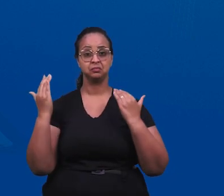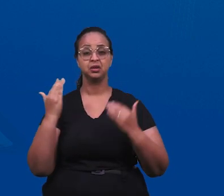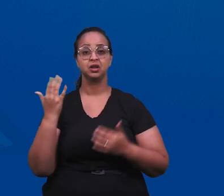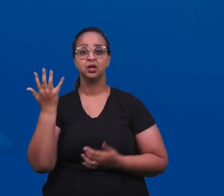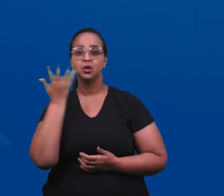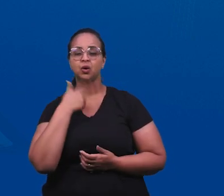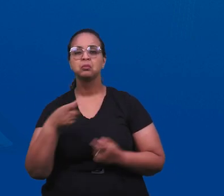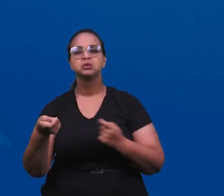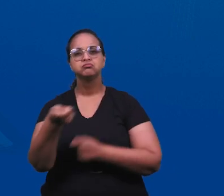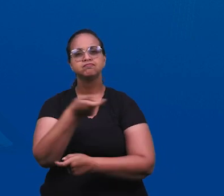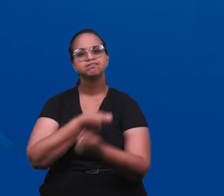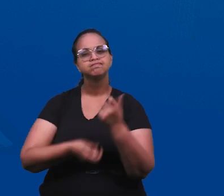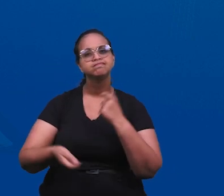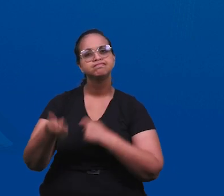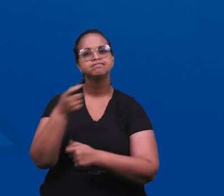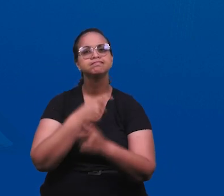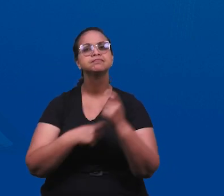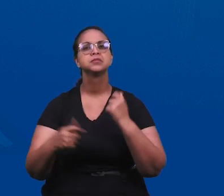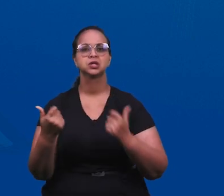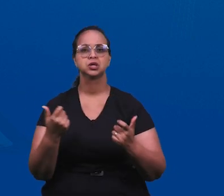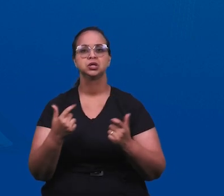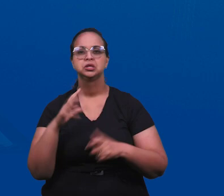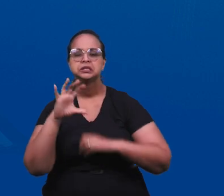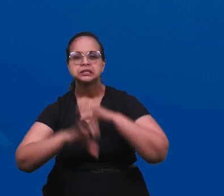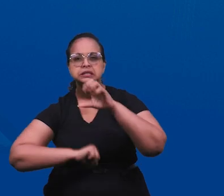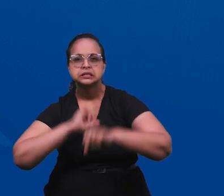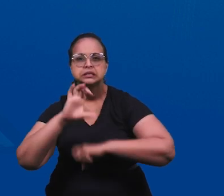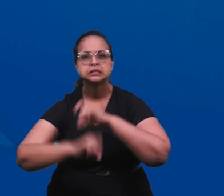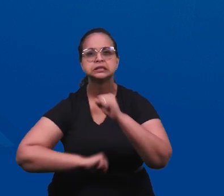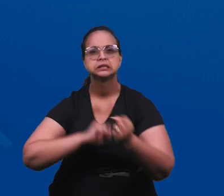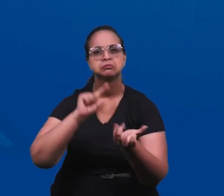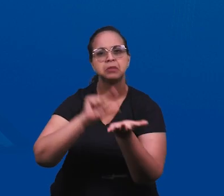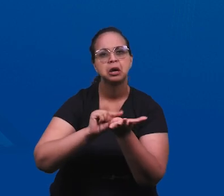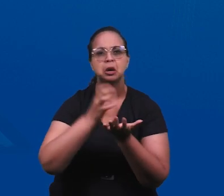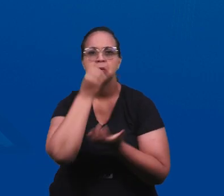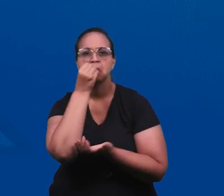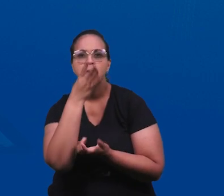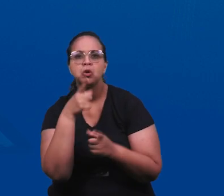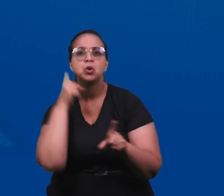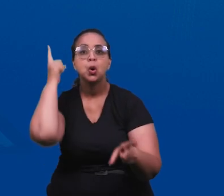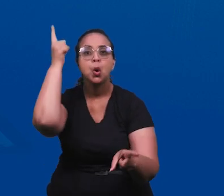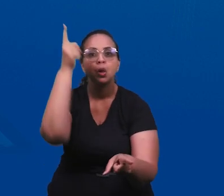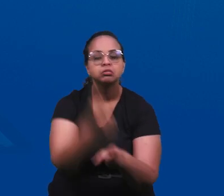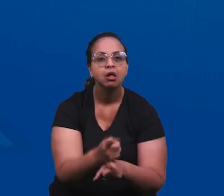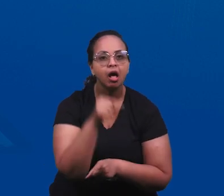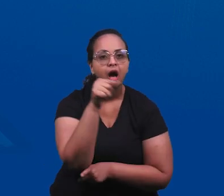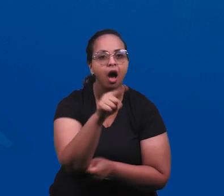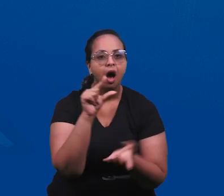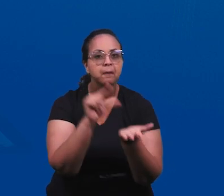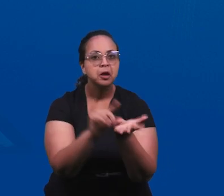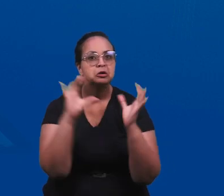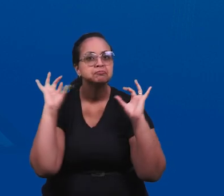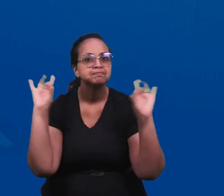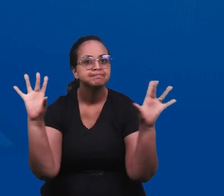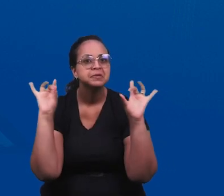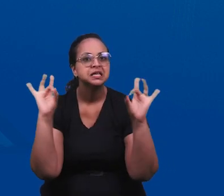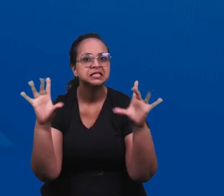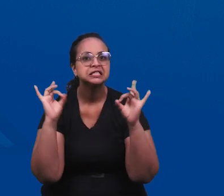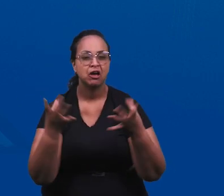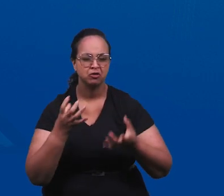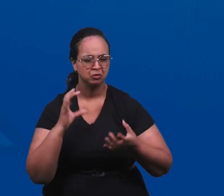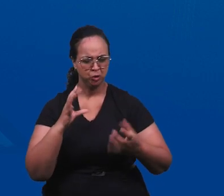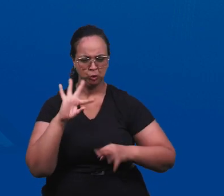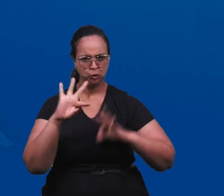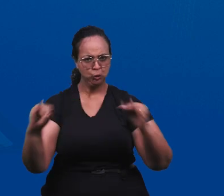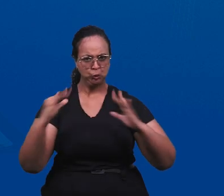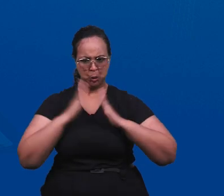También el reino de los cielos es semejante a un mercader que busca buenas perlas, que habiendo hallado una perla preciosa fue y